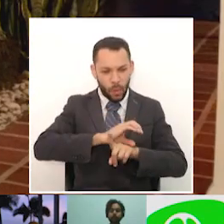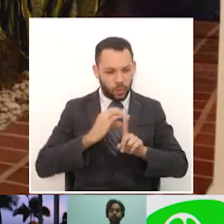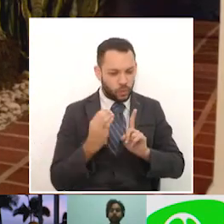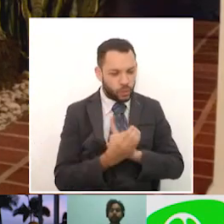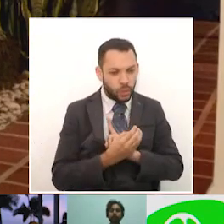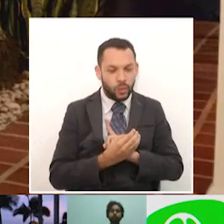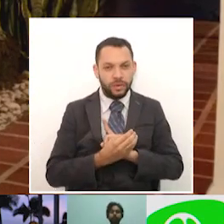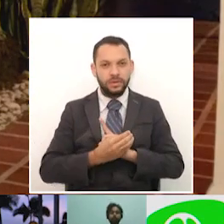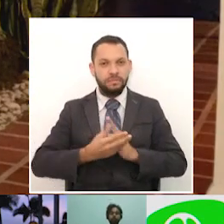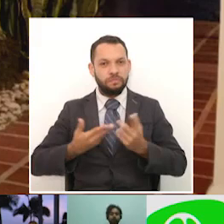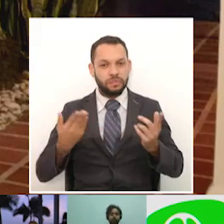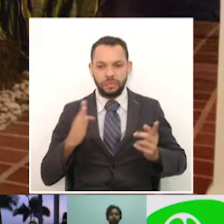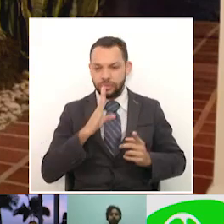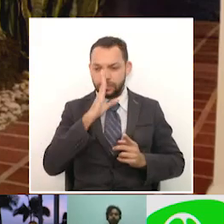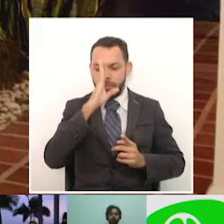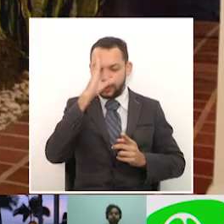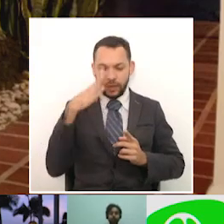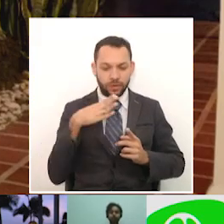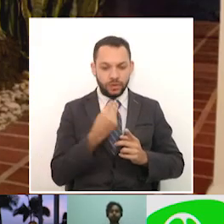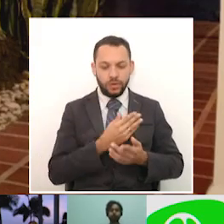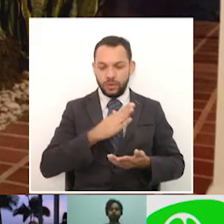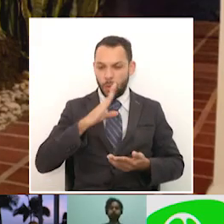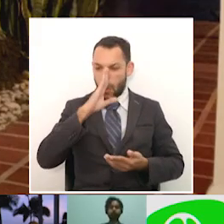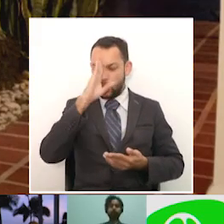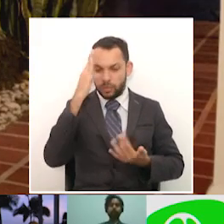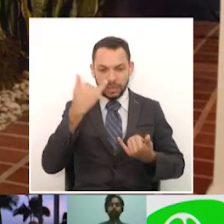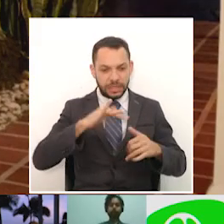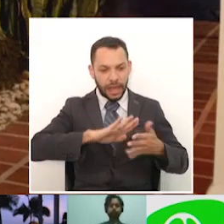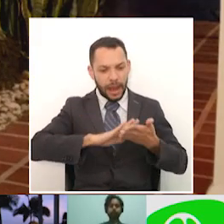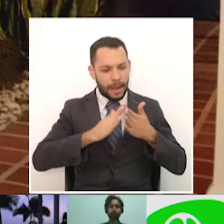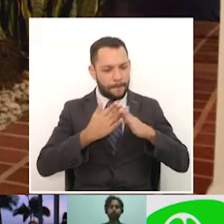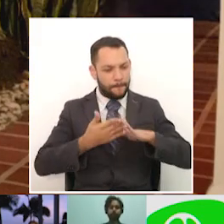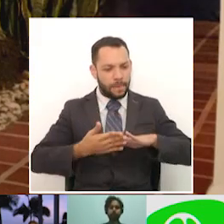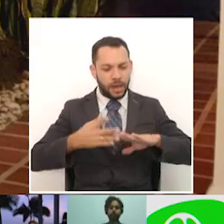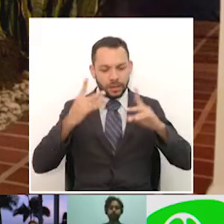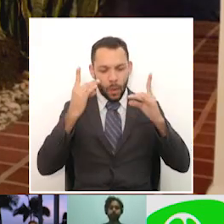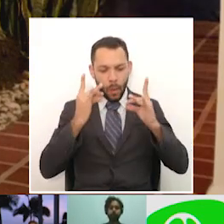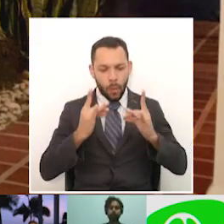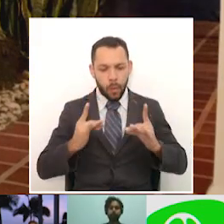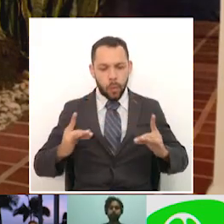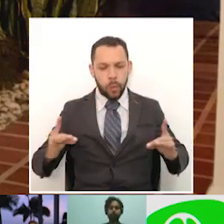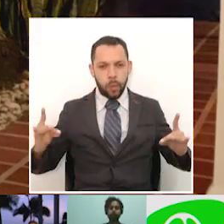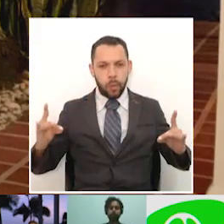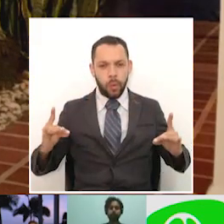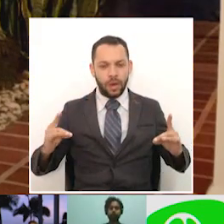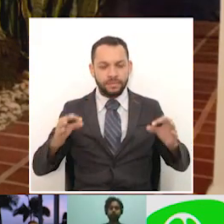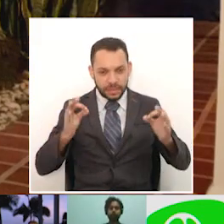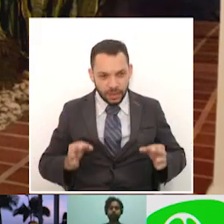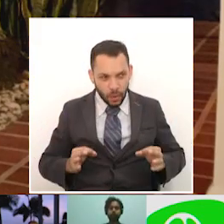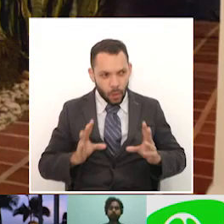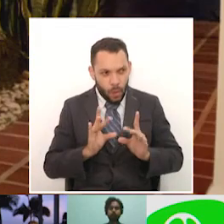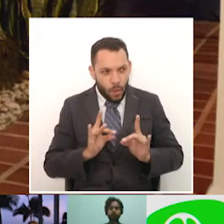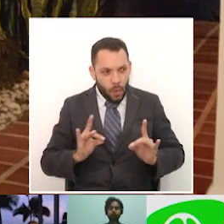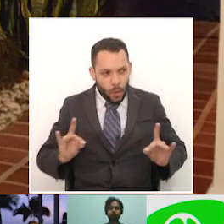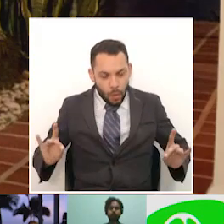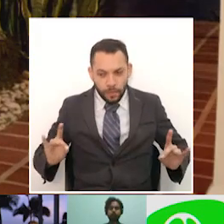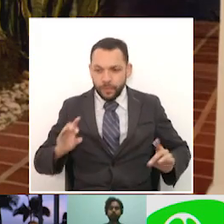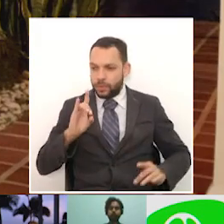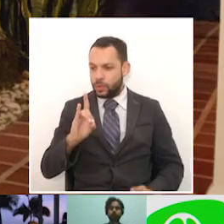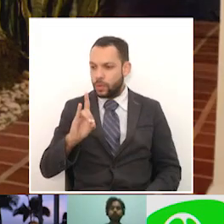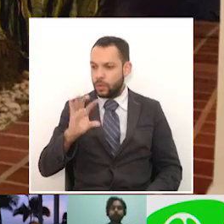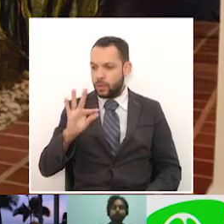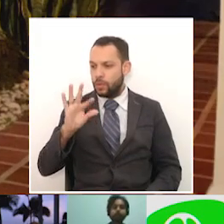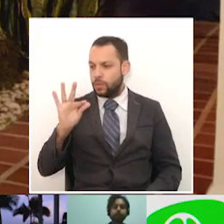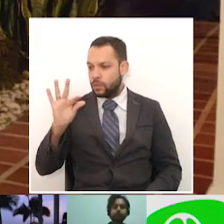encontrar esa paz y ese silencio interior, entender que uno tiene que hacer cambios en la vida. Uttam, I want to